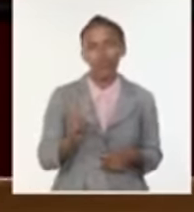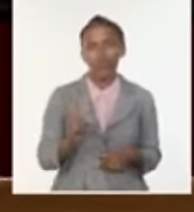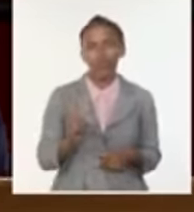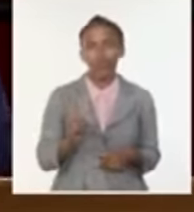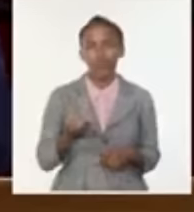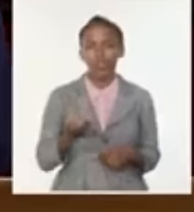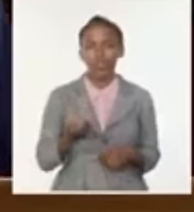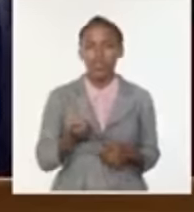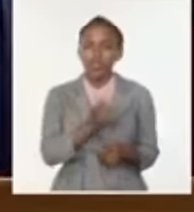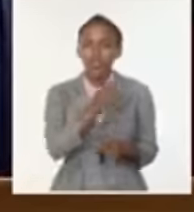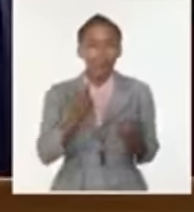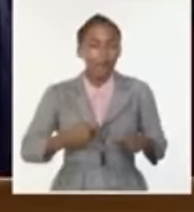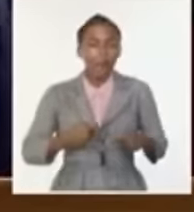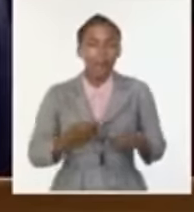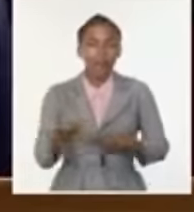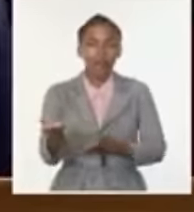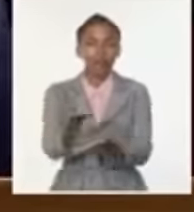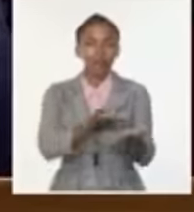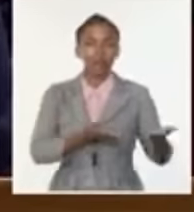compartir.